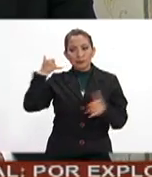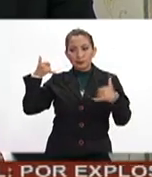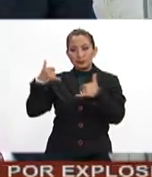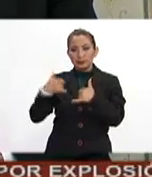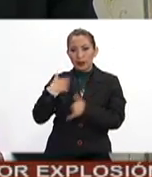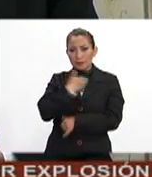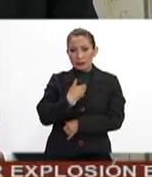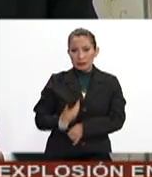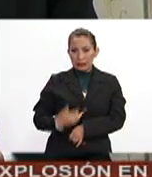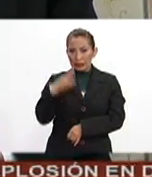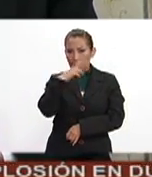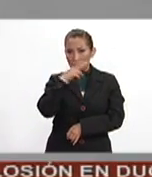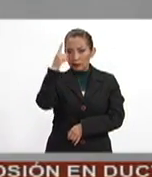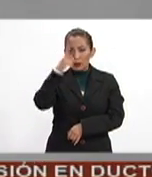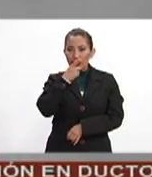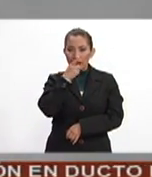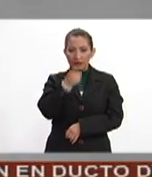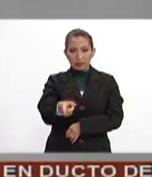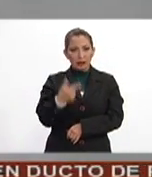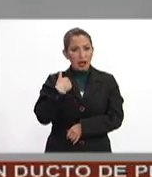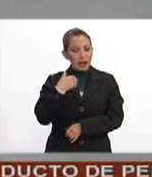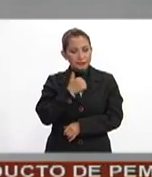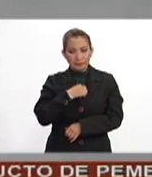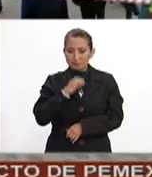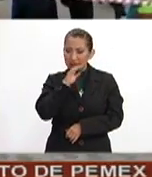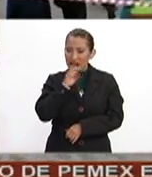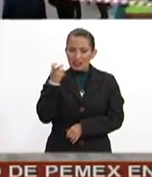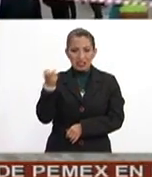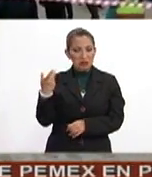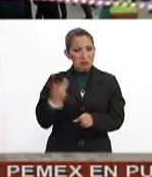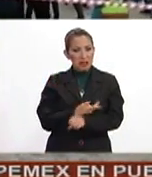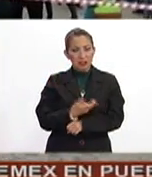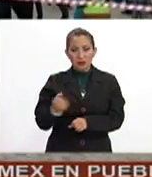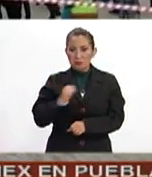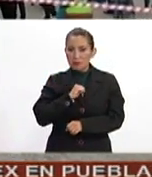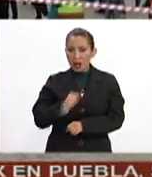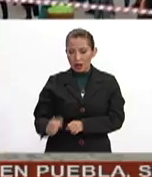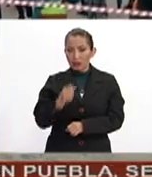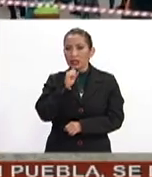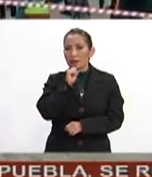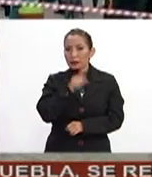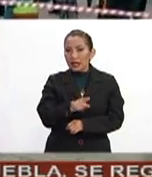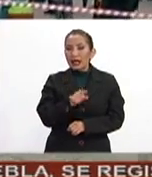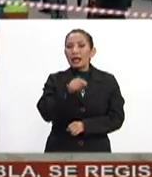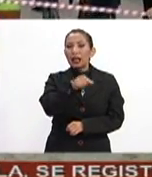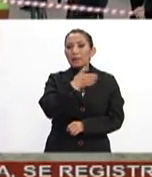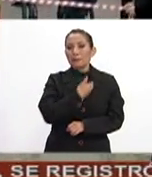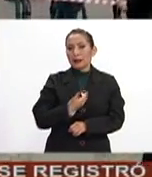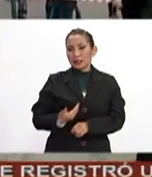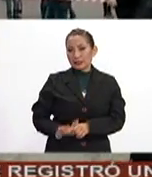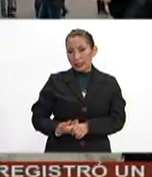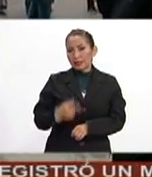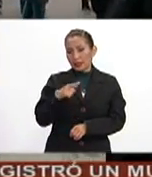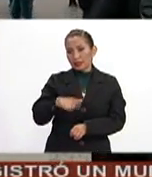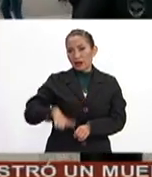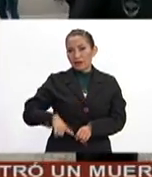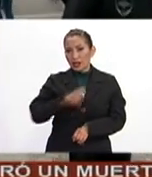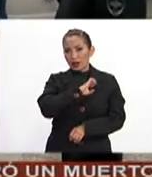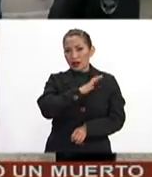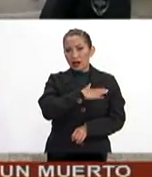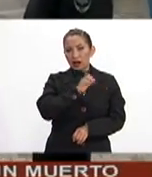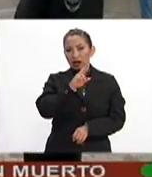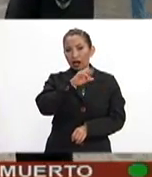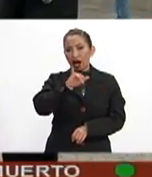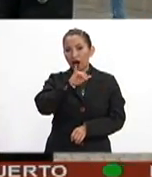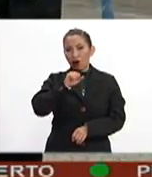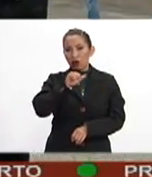teléfono al presidente Putin para expresar su condena a estos actos, y lo hizo también el presidente del gobierno español,